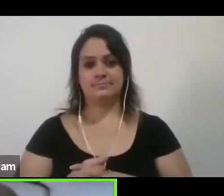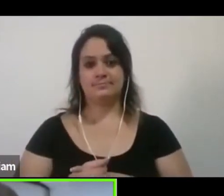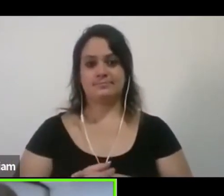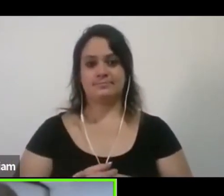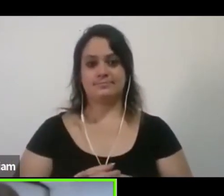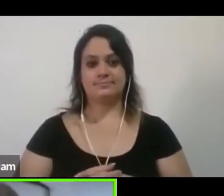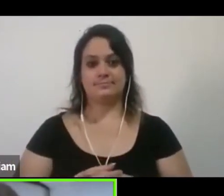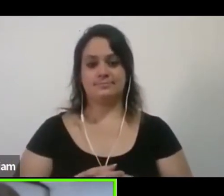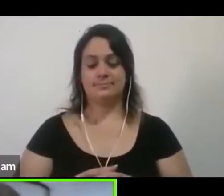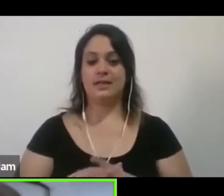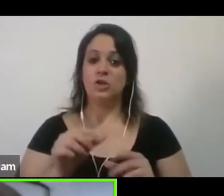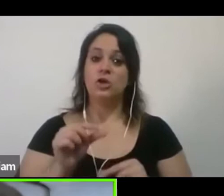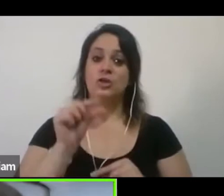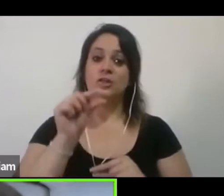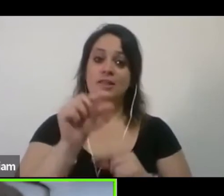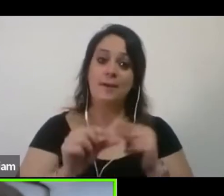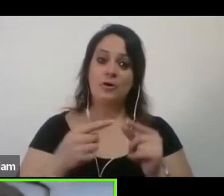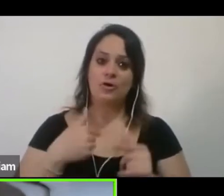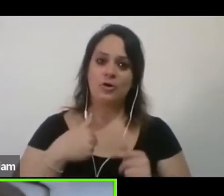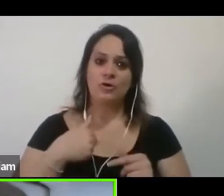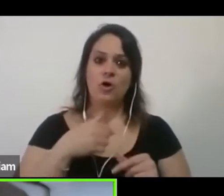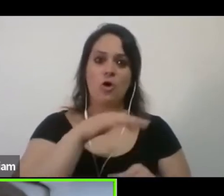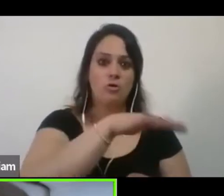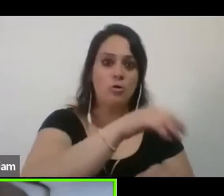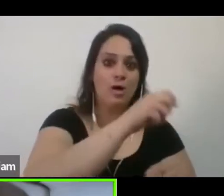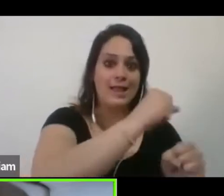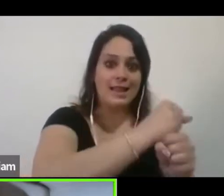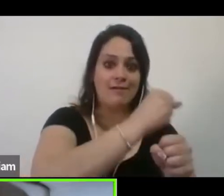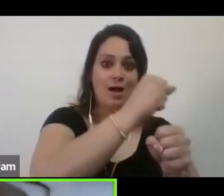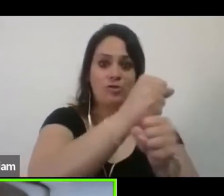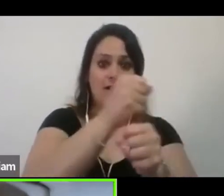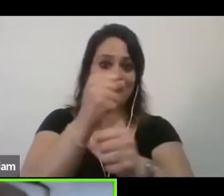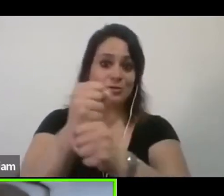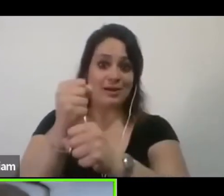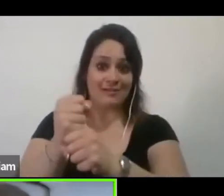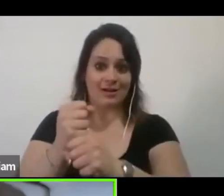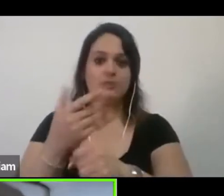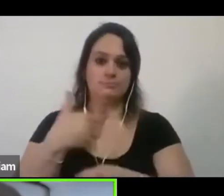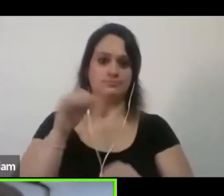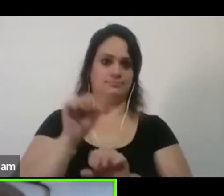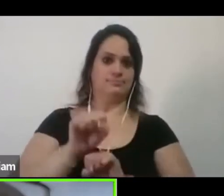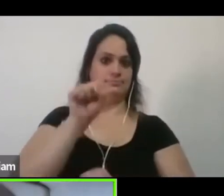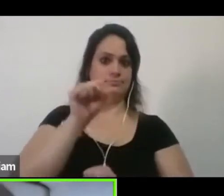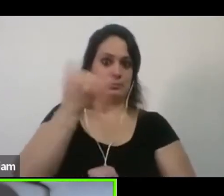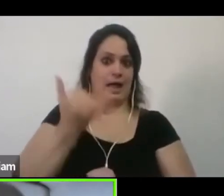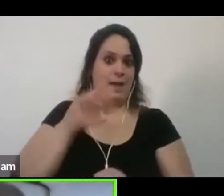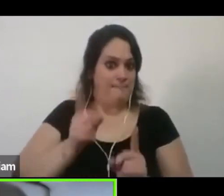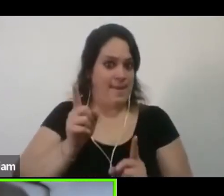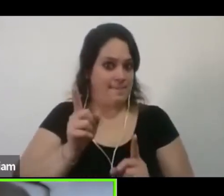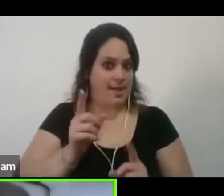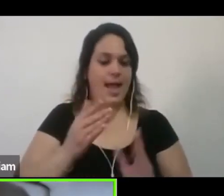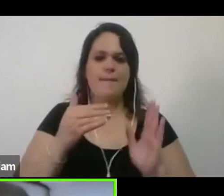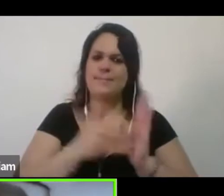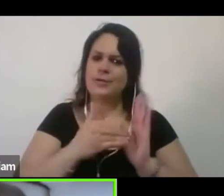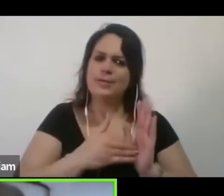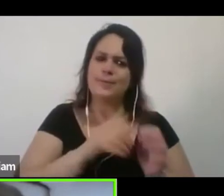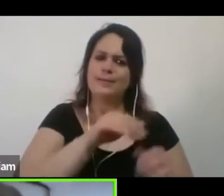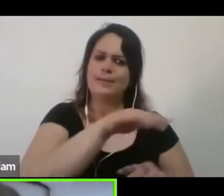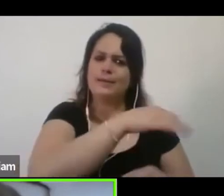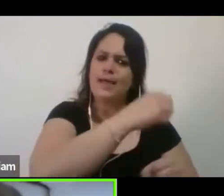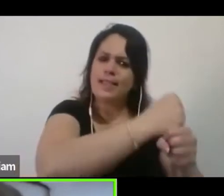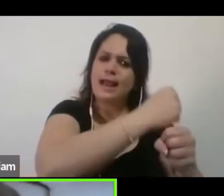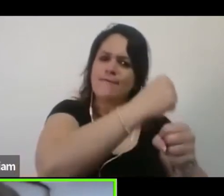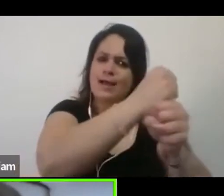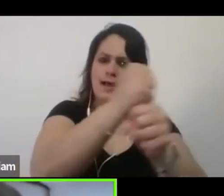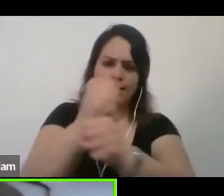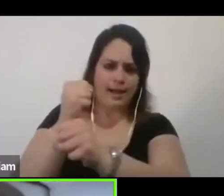ir uno transitando los espacios más allá de la profesión, que todo va articulándose conjuntamente,